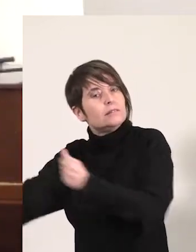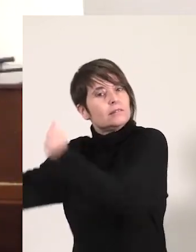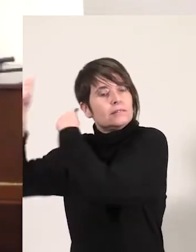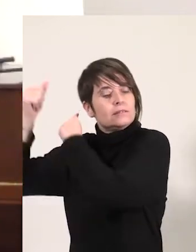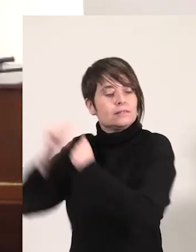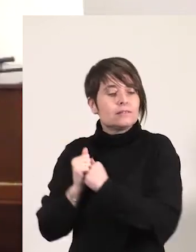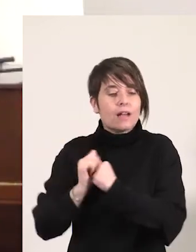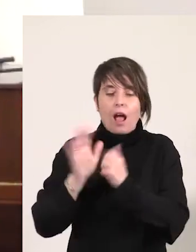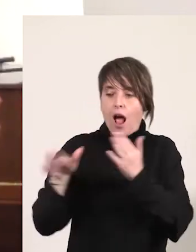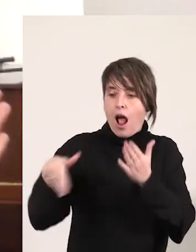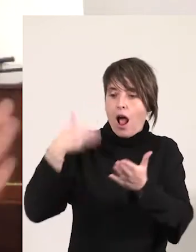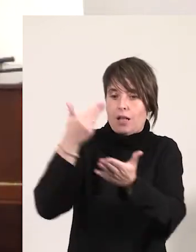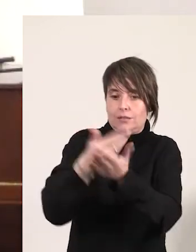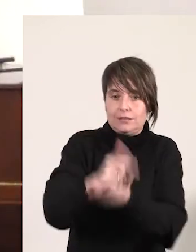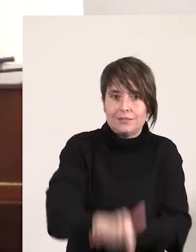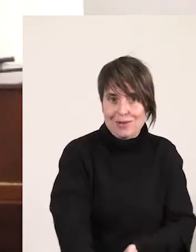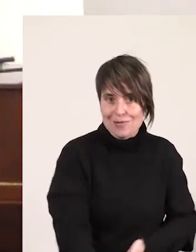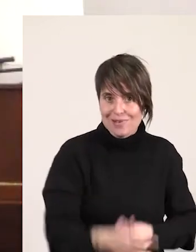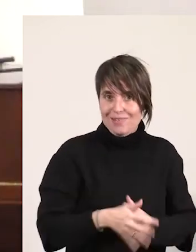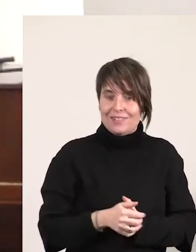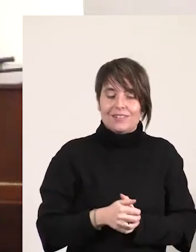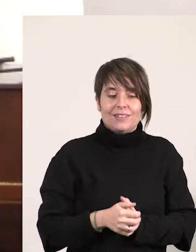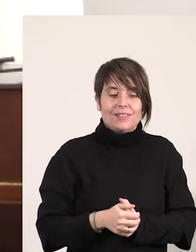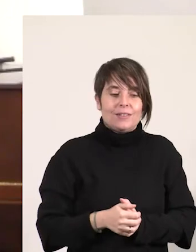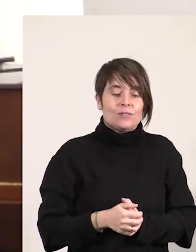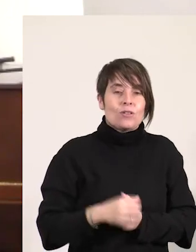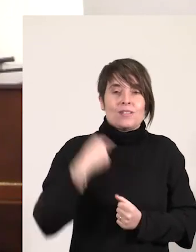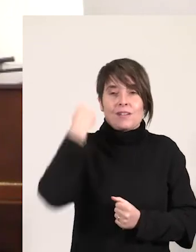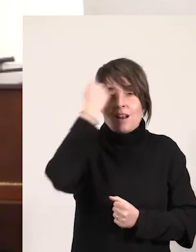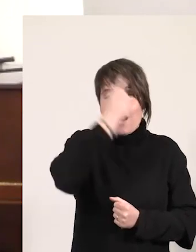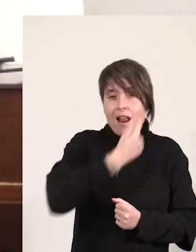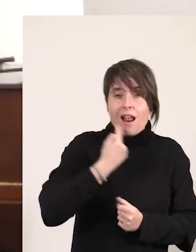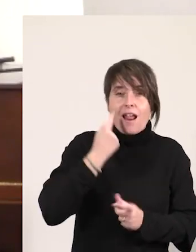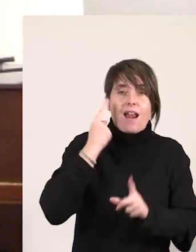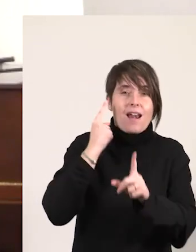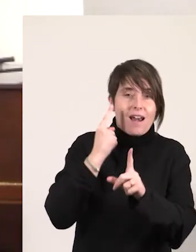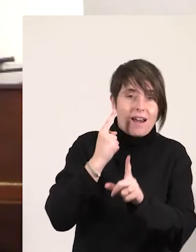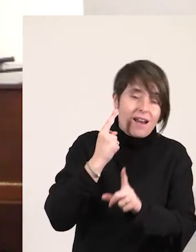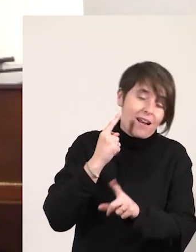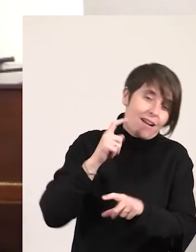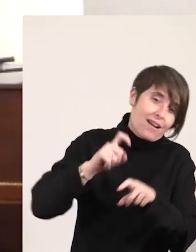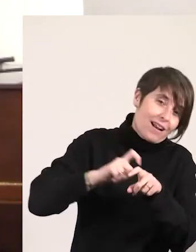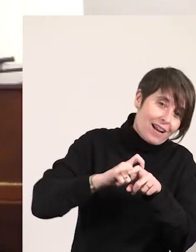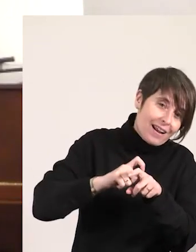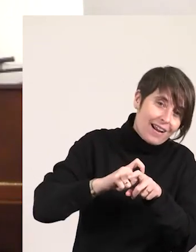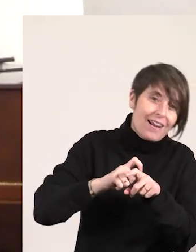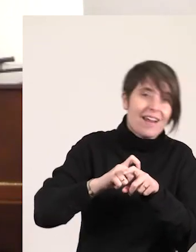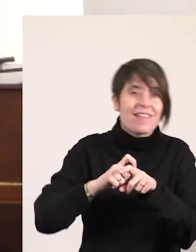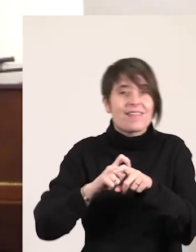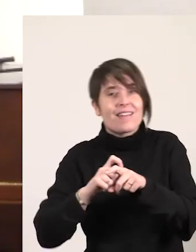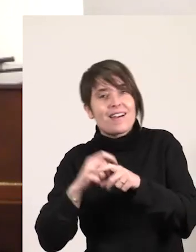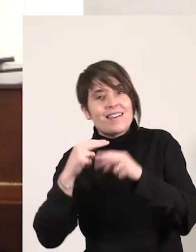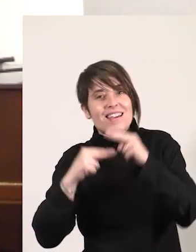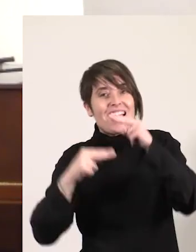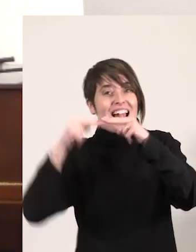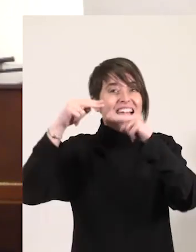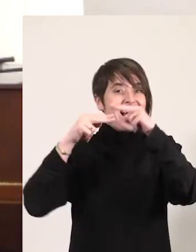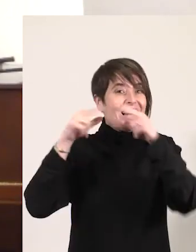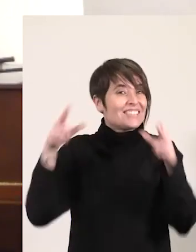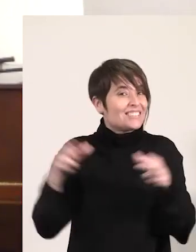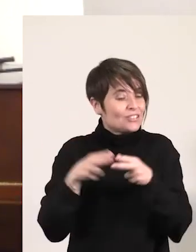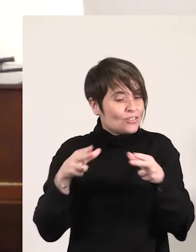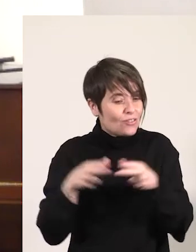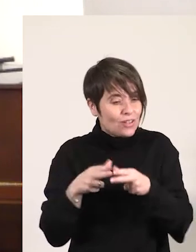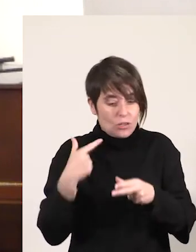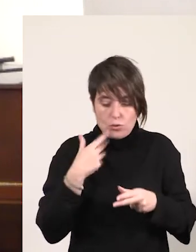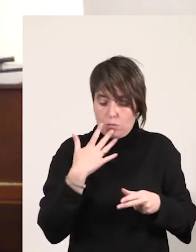deshumanización, bla, bla, bla, bla, bla, bla, bla, bla, bla, hasta hoy. Entonces, raza y clase suelen ir de la mano, pero aunque